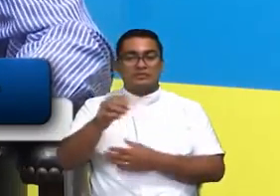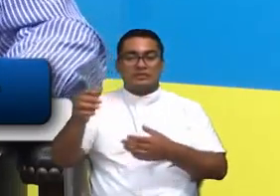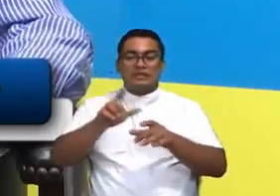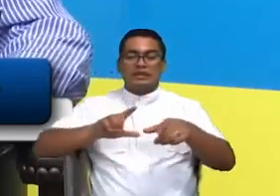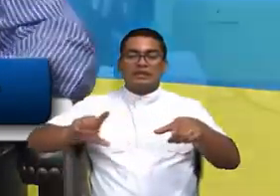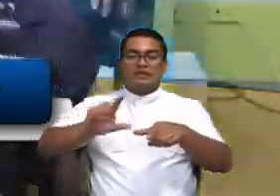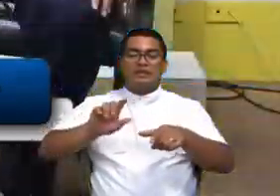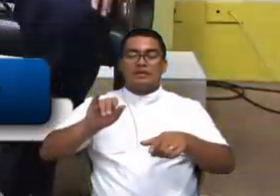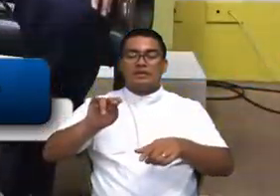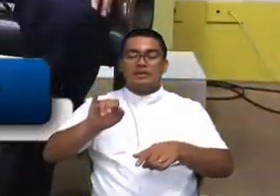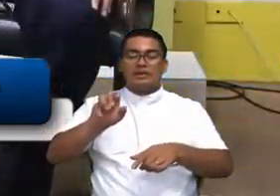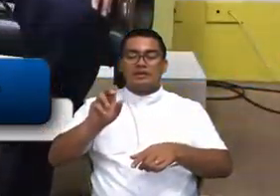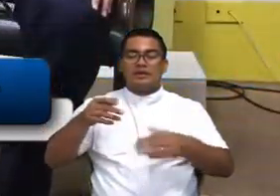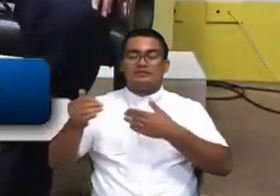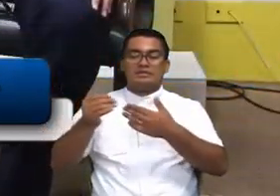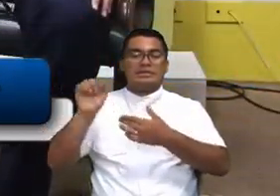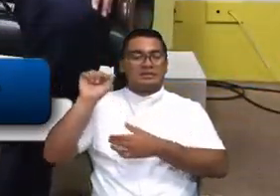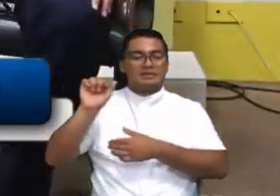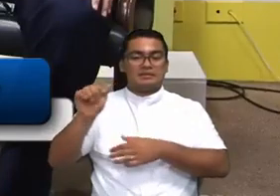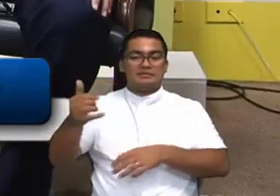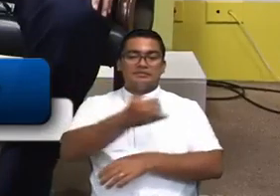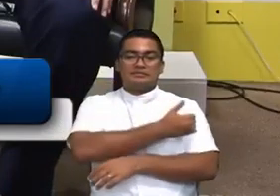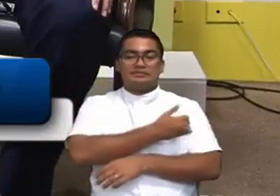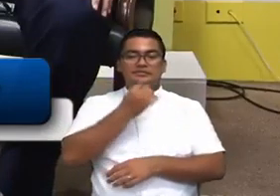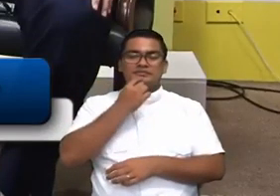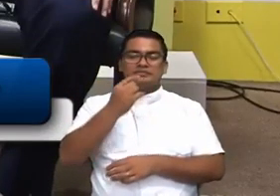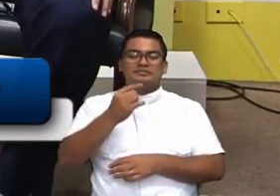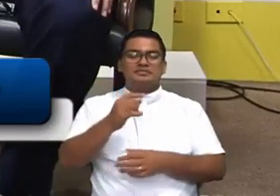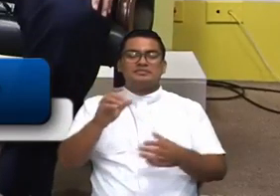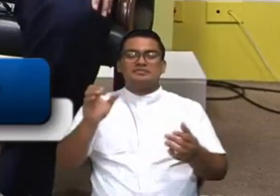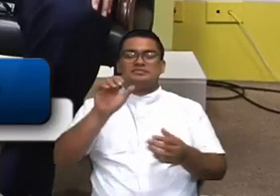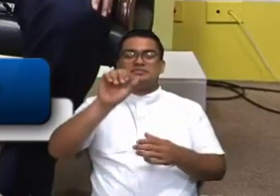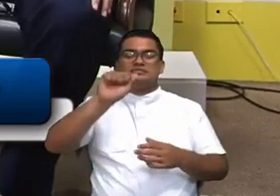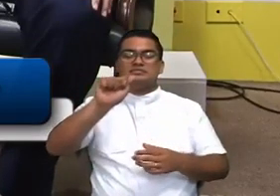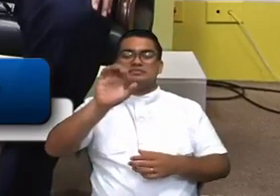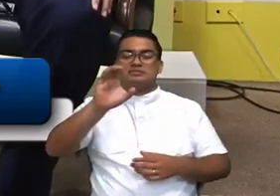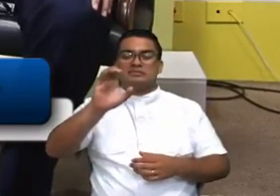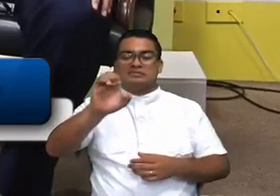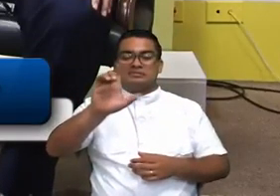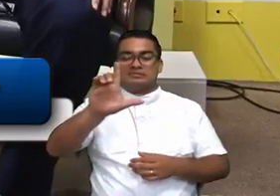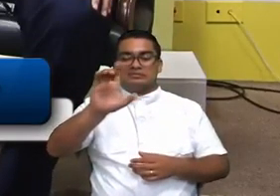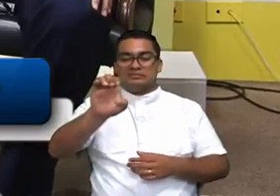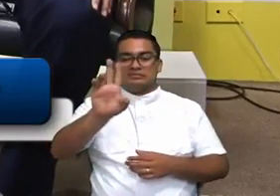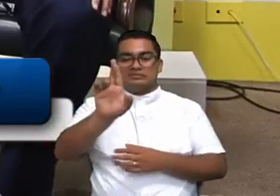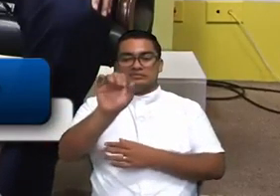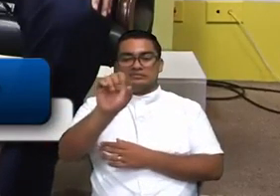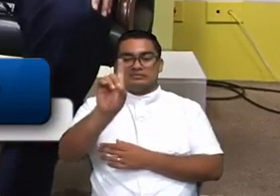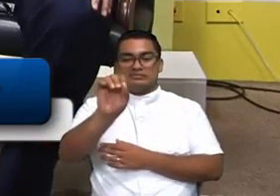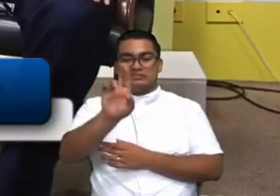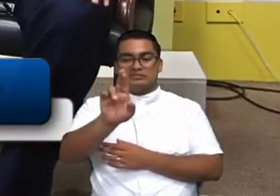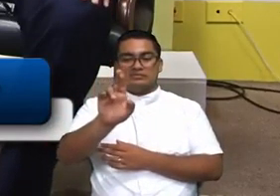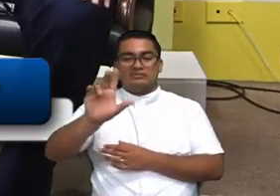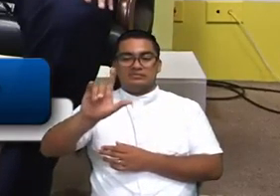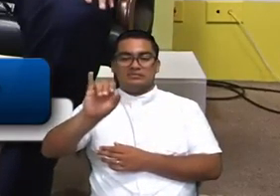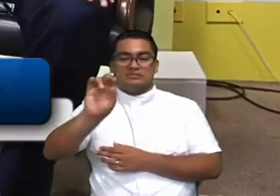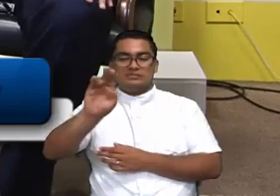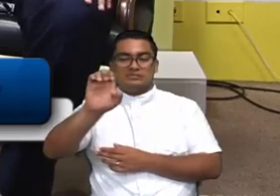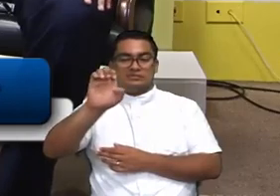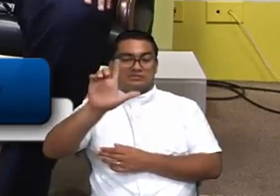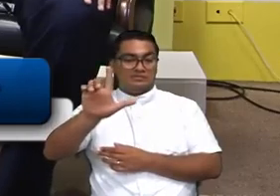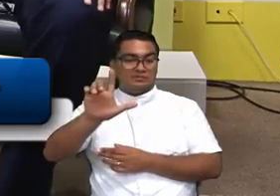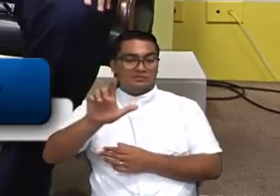Así es. Es importante ese acelerador lineal. Cuéntenme más la importancia que tiene ese acelerador lineal para la atención del cáncer. Ok,